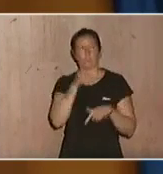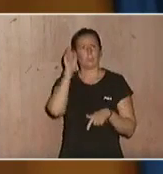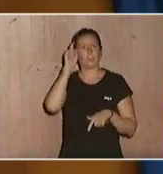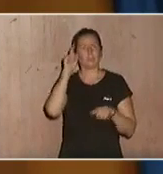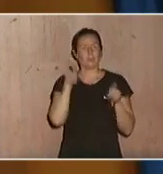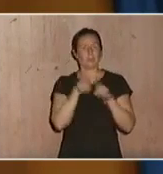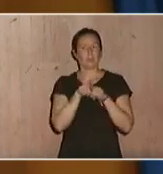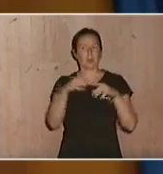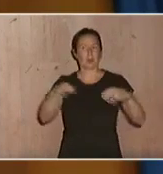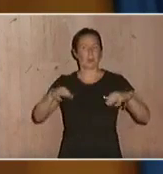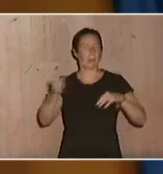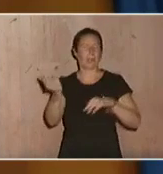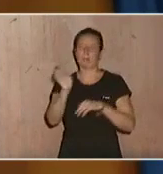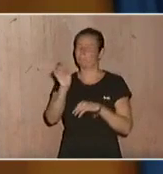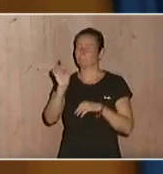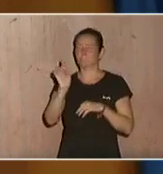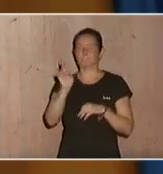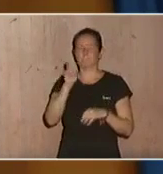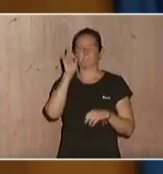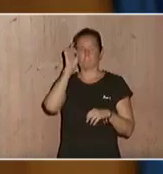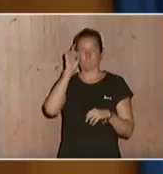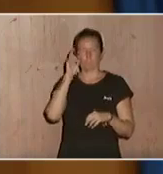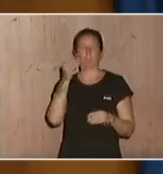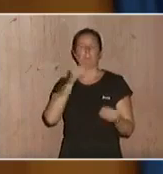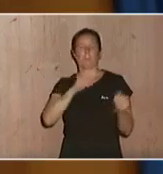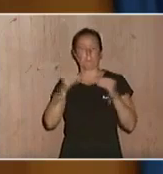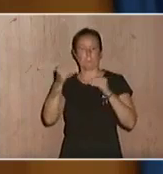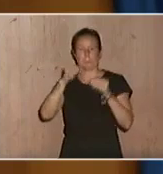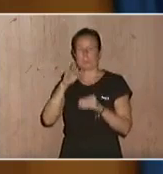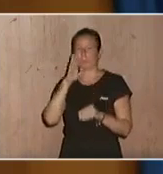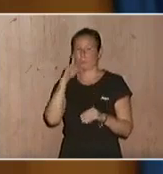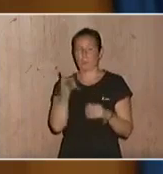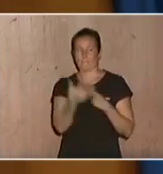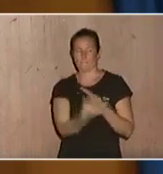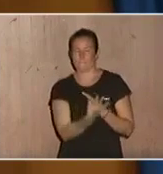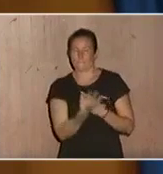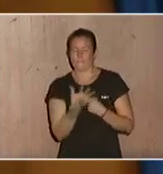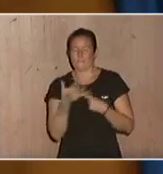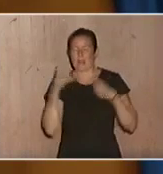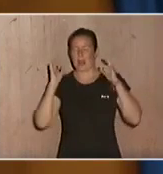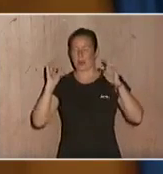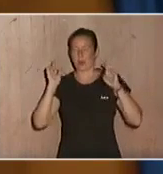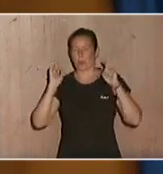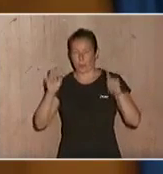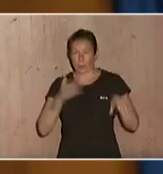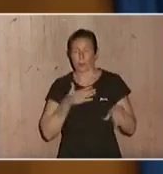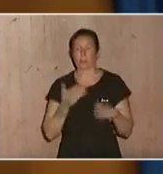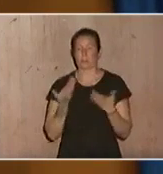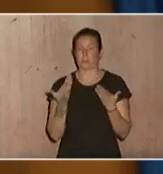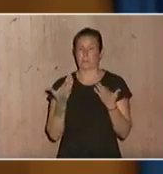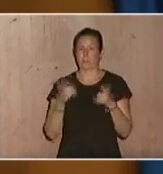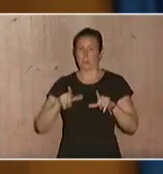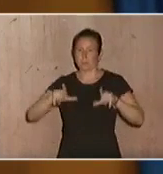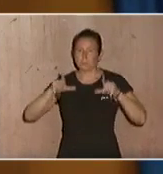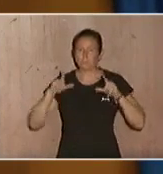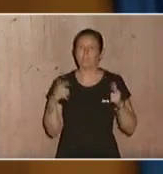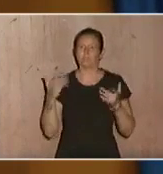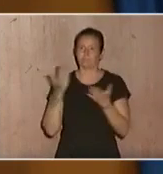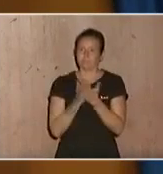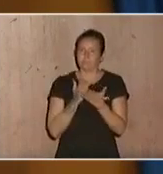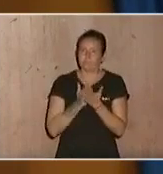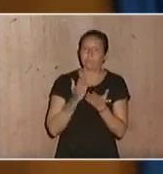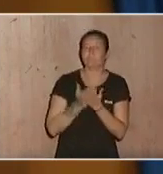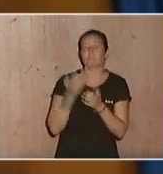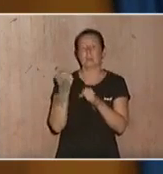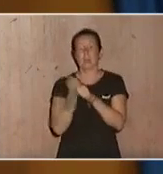mentor. Su influencia ha sido fundamental en nuestra educación y el desarrollo de nuestras carreras. Su